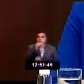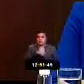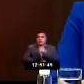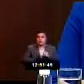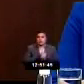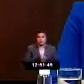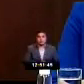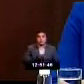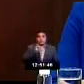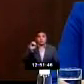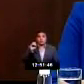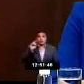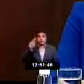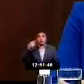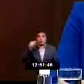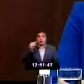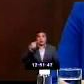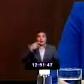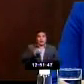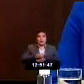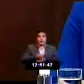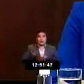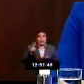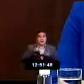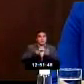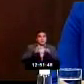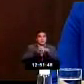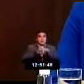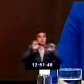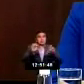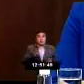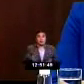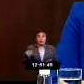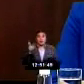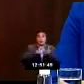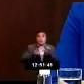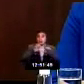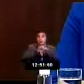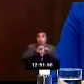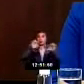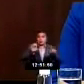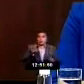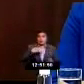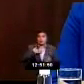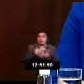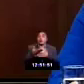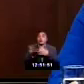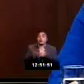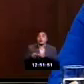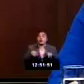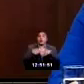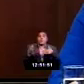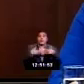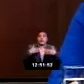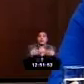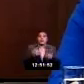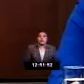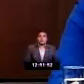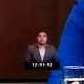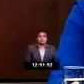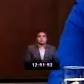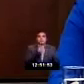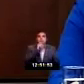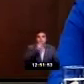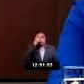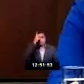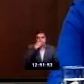Chérez Miño es el representante legal de ambas empresas y ambas empresas están domiciliadas en Panamá. ¿Quiénes tomaron la decisión?